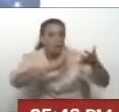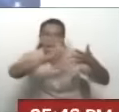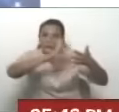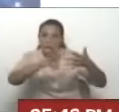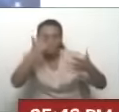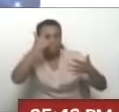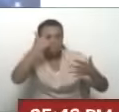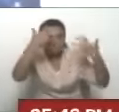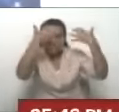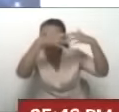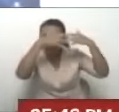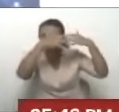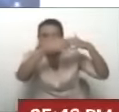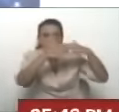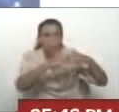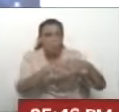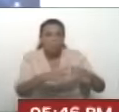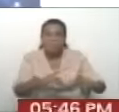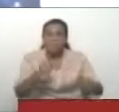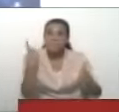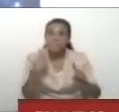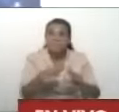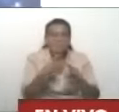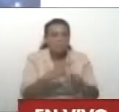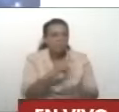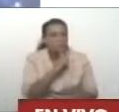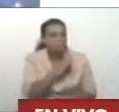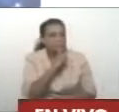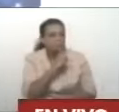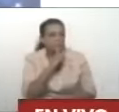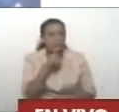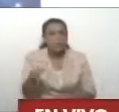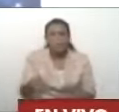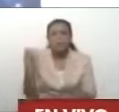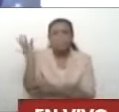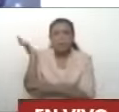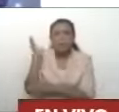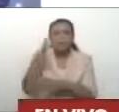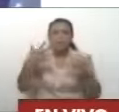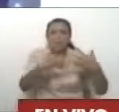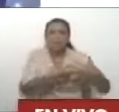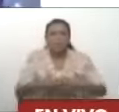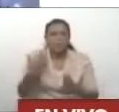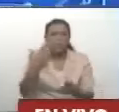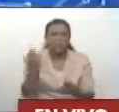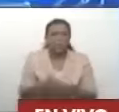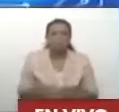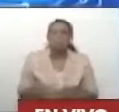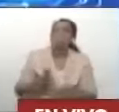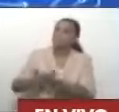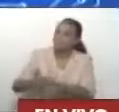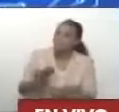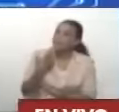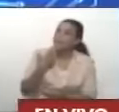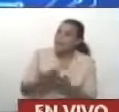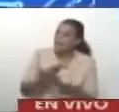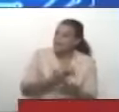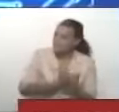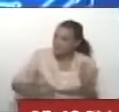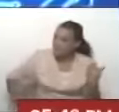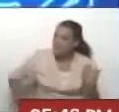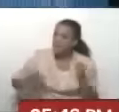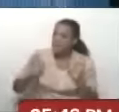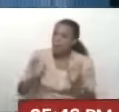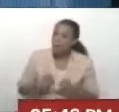sean afectados de manera letal, como dice el Congreso de Estados Unidos? Yelitze. Sí, bueno, gracias, presidente, por esta